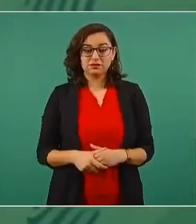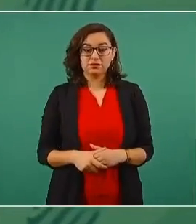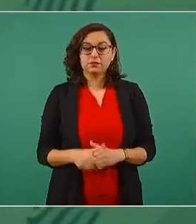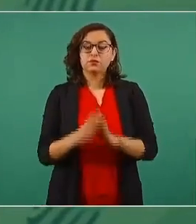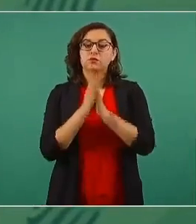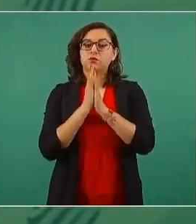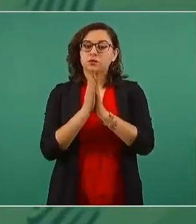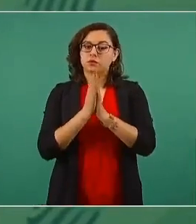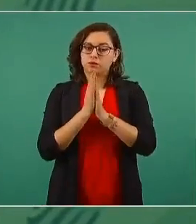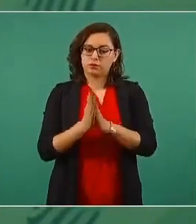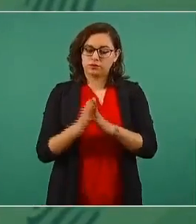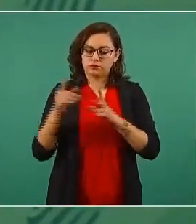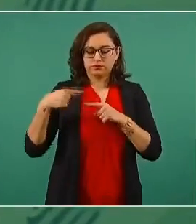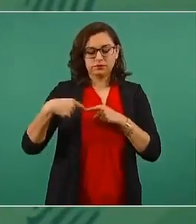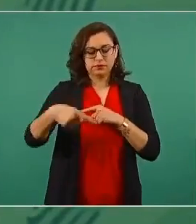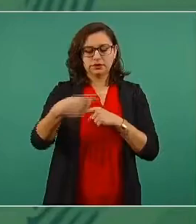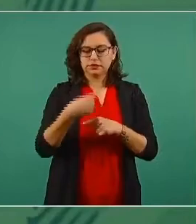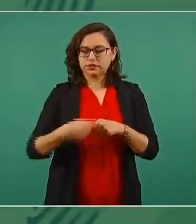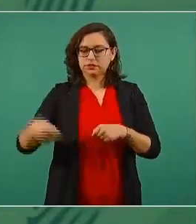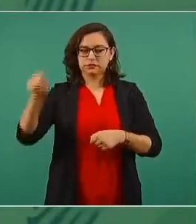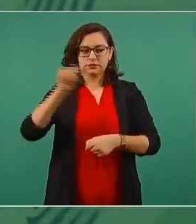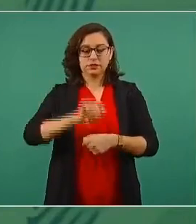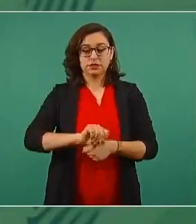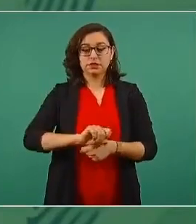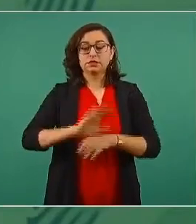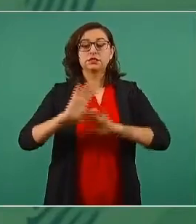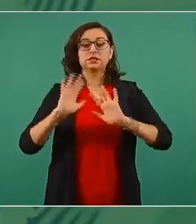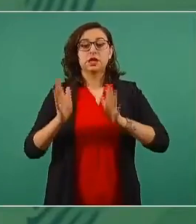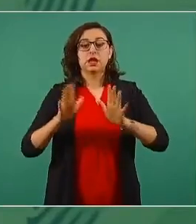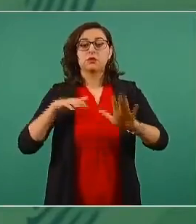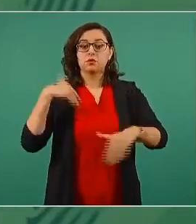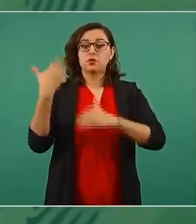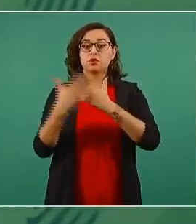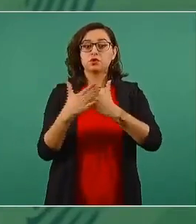Vamos a esperarnos, ya el lunes